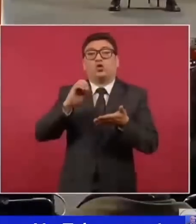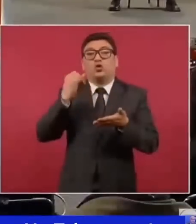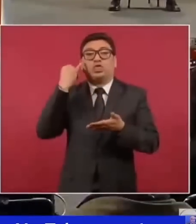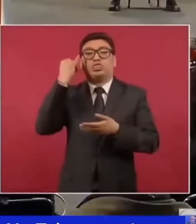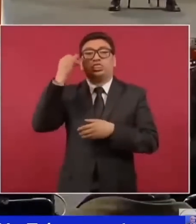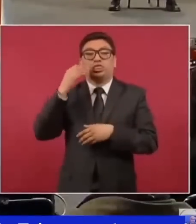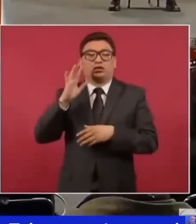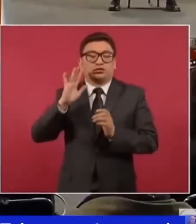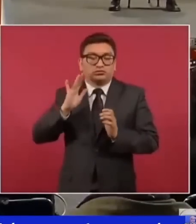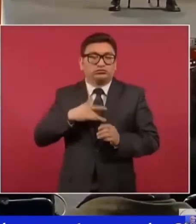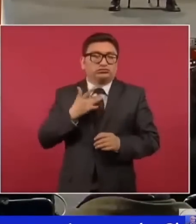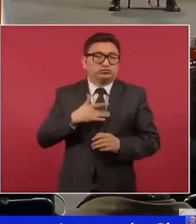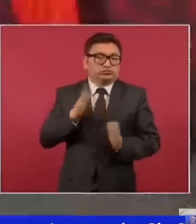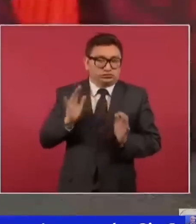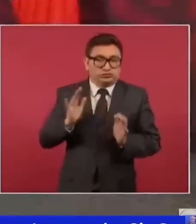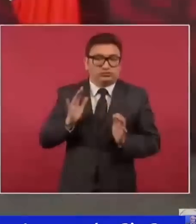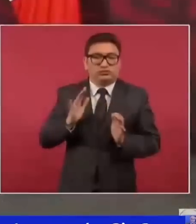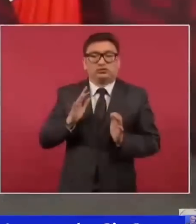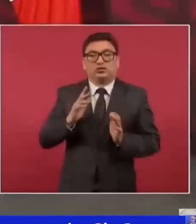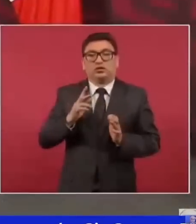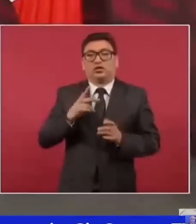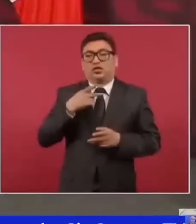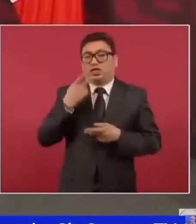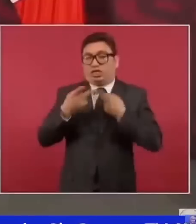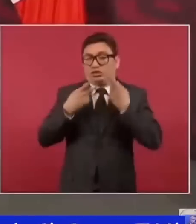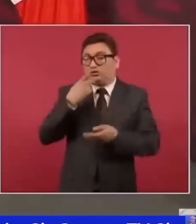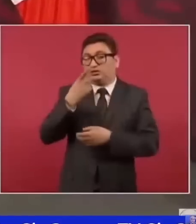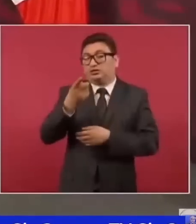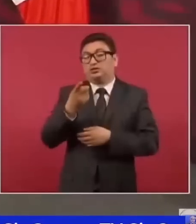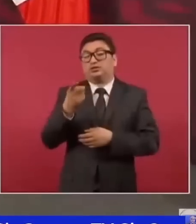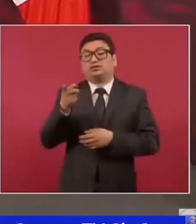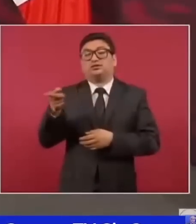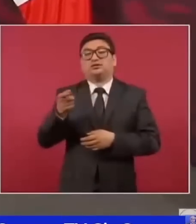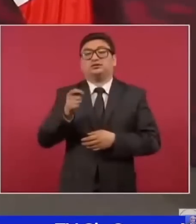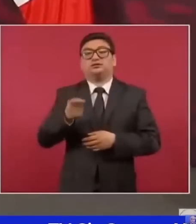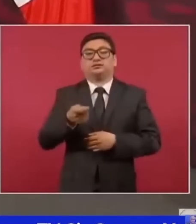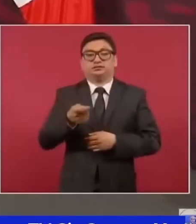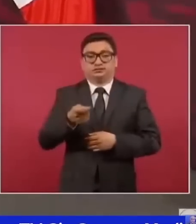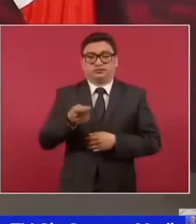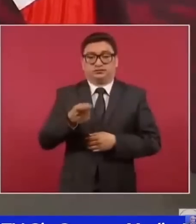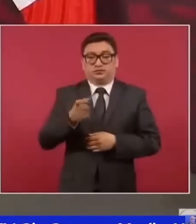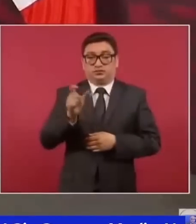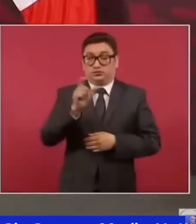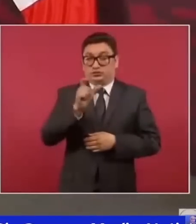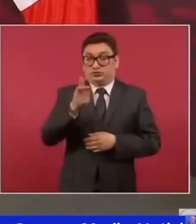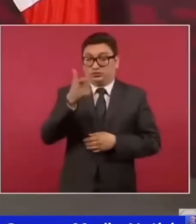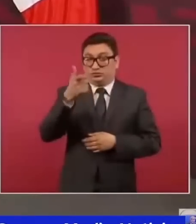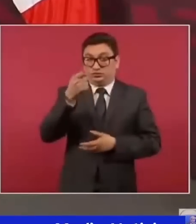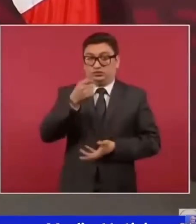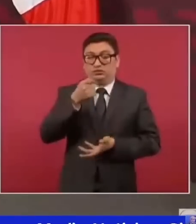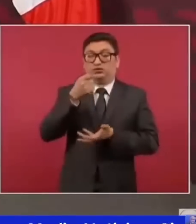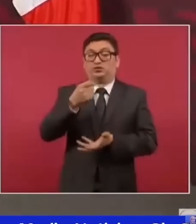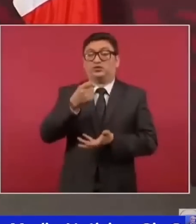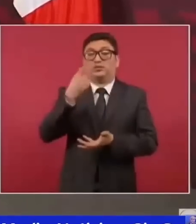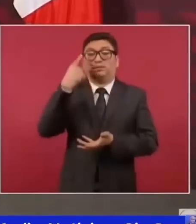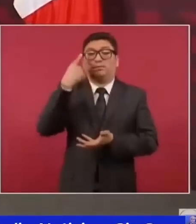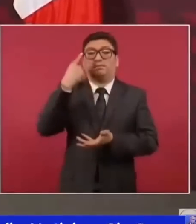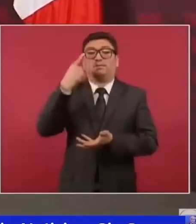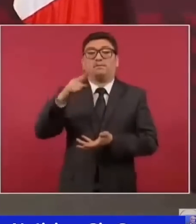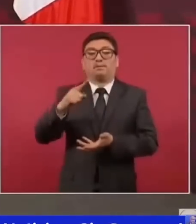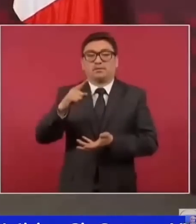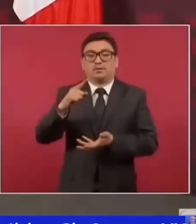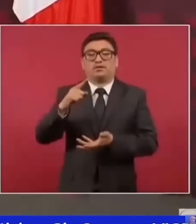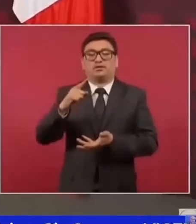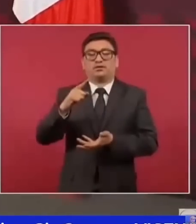improvisó, hablando de que el dinero lo habían dado para la